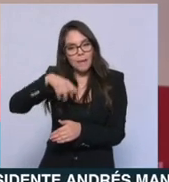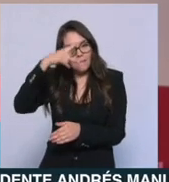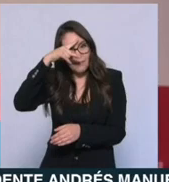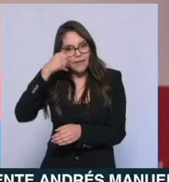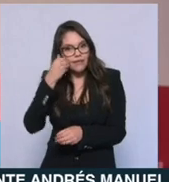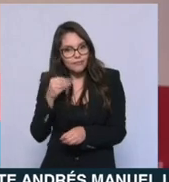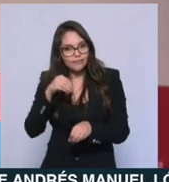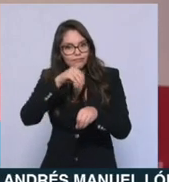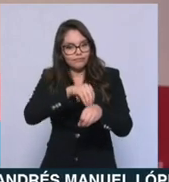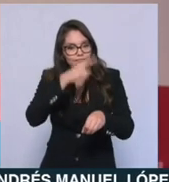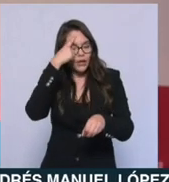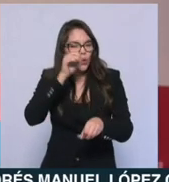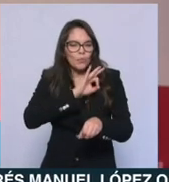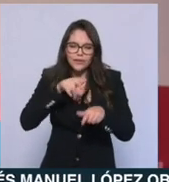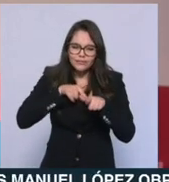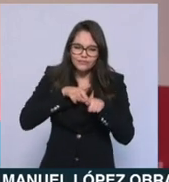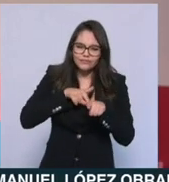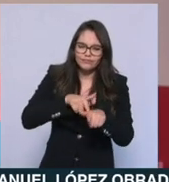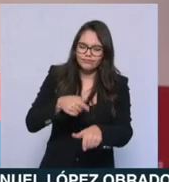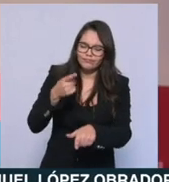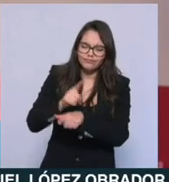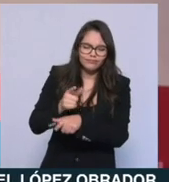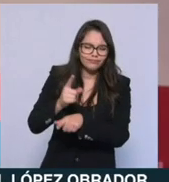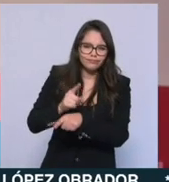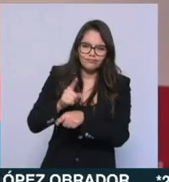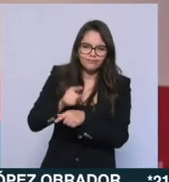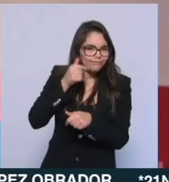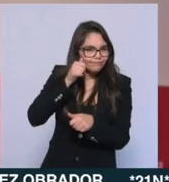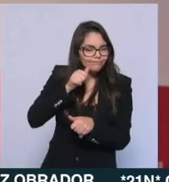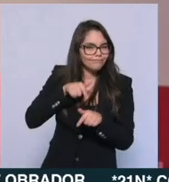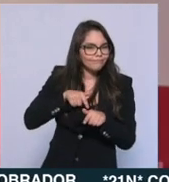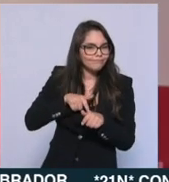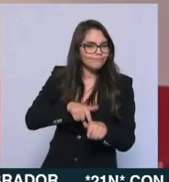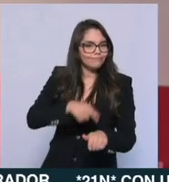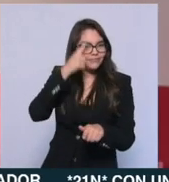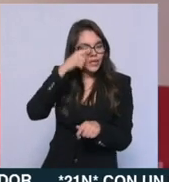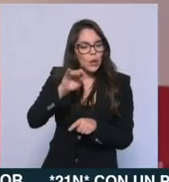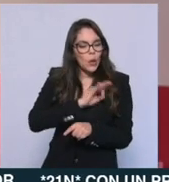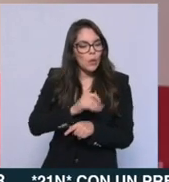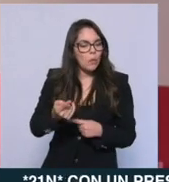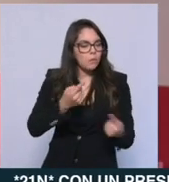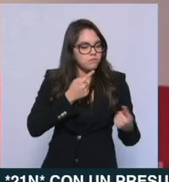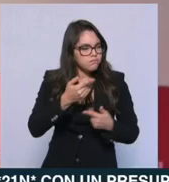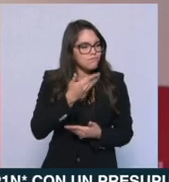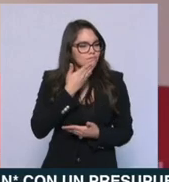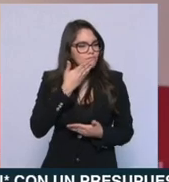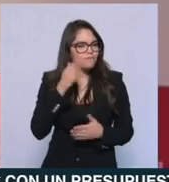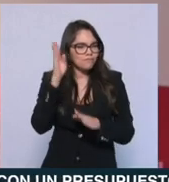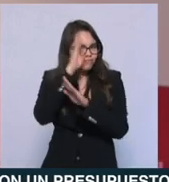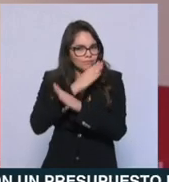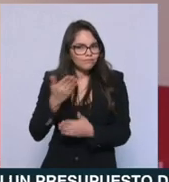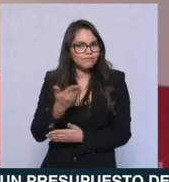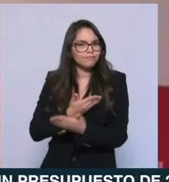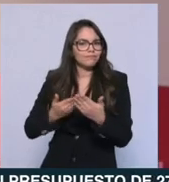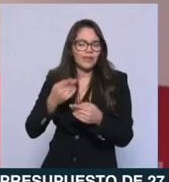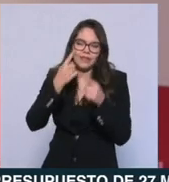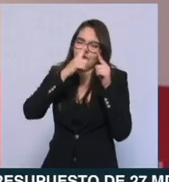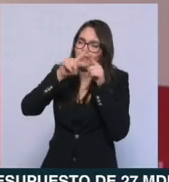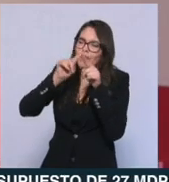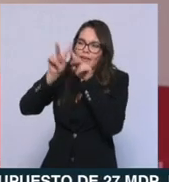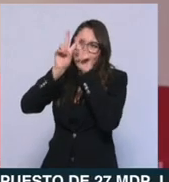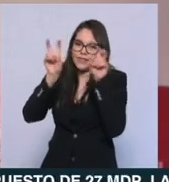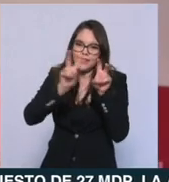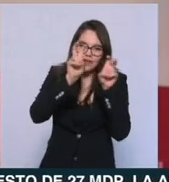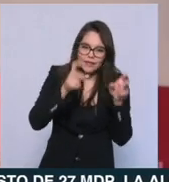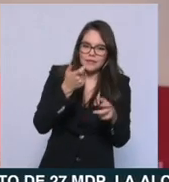poder trabajar permanentemente en el día a día en esta sintonía que tenemos con México en muchos campos, el campo